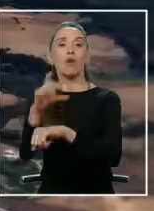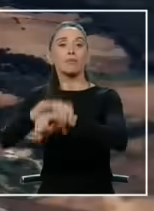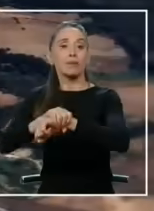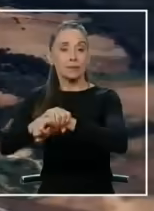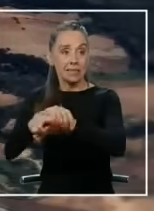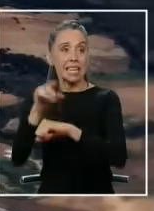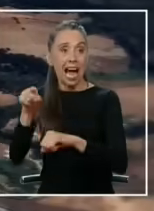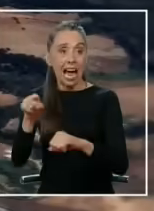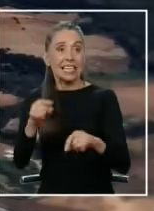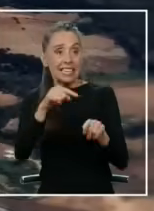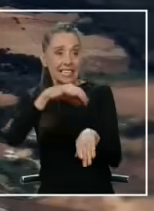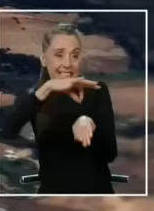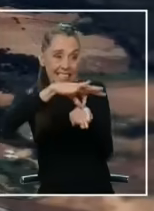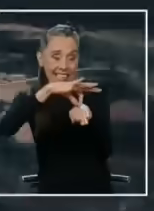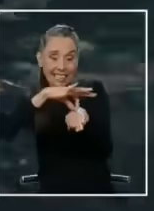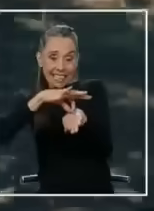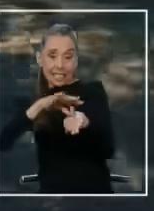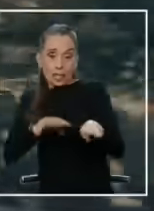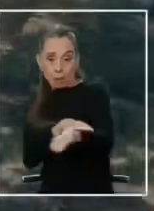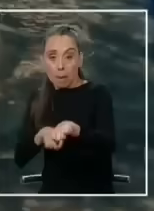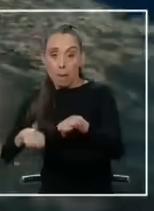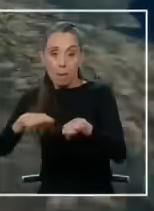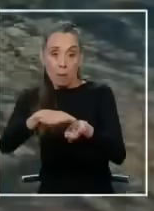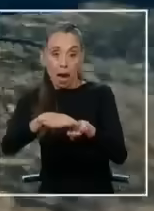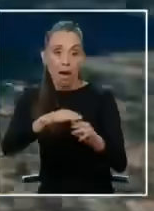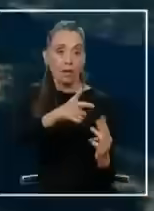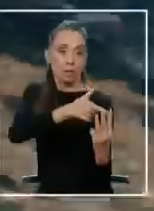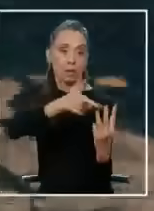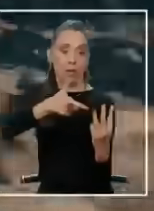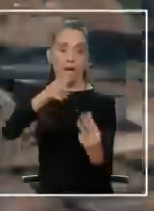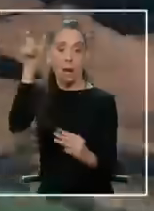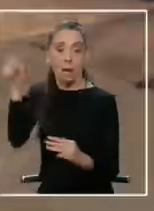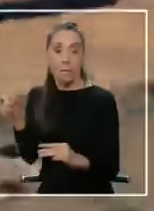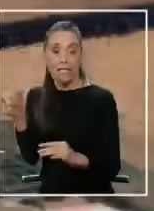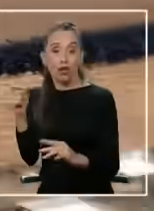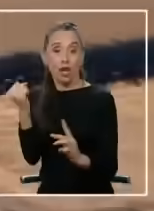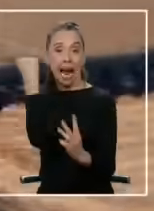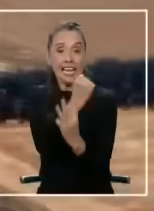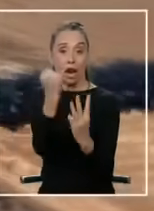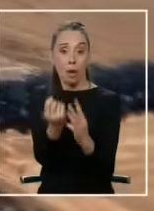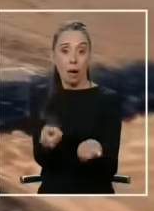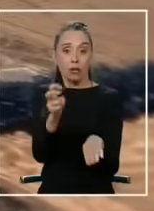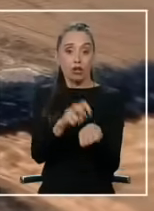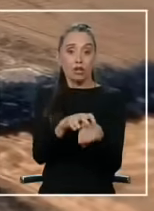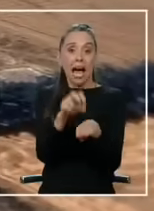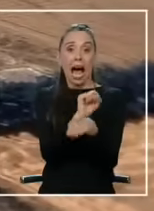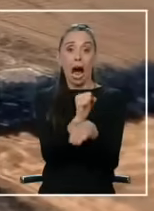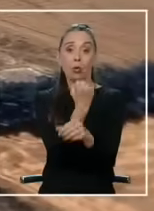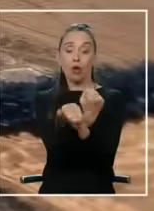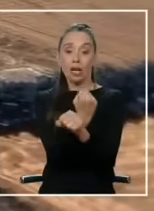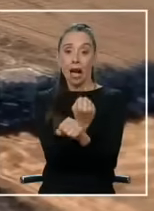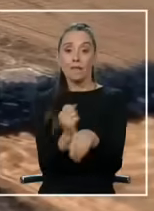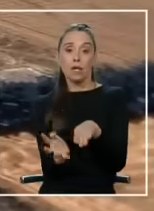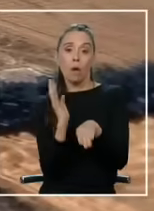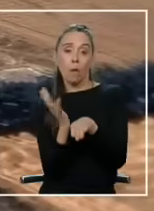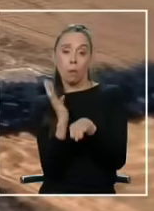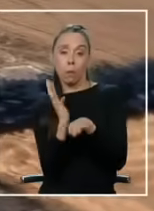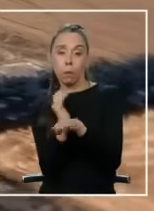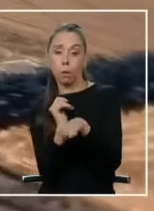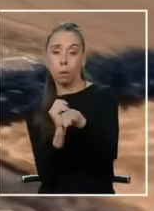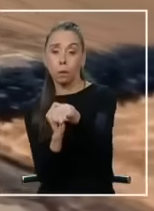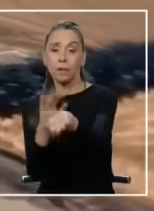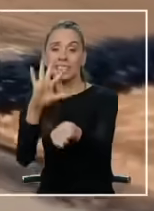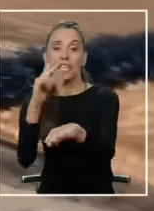y asesinados. Luego, los criminales manejaron la camioneta policial por al menos 5 kilómetros para incendiarla.